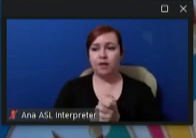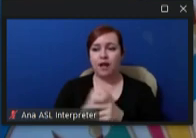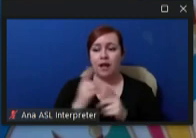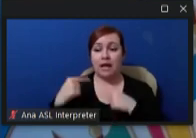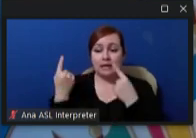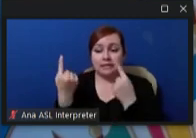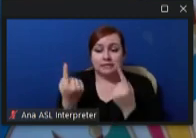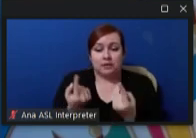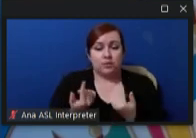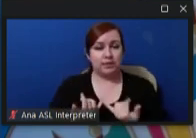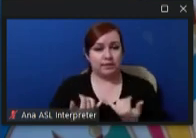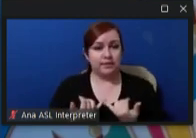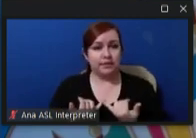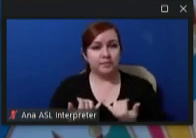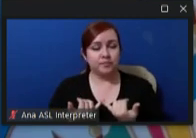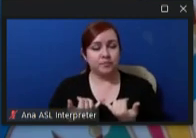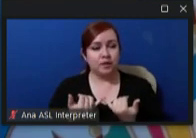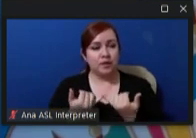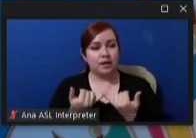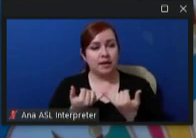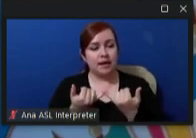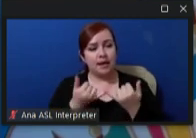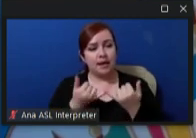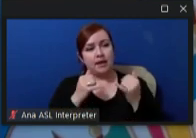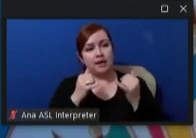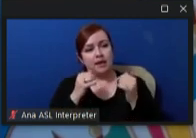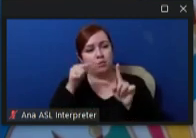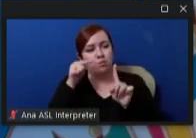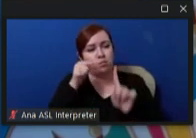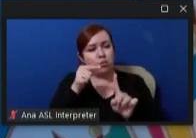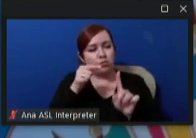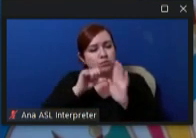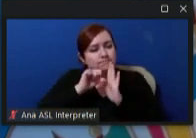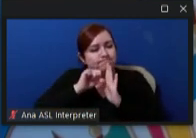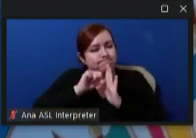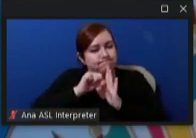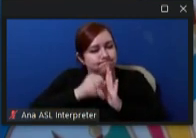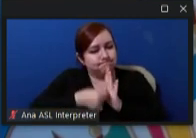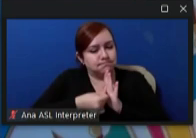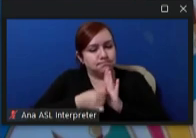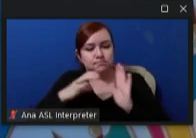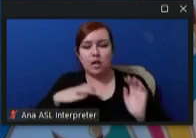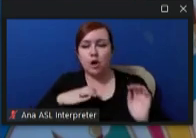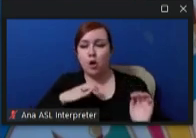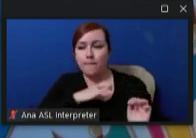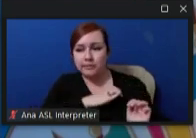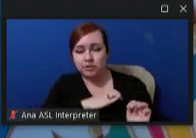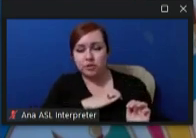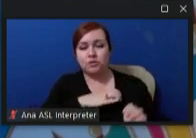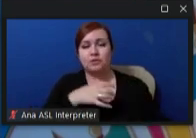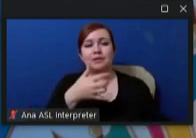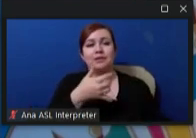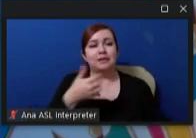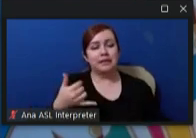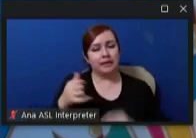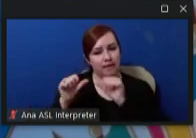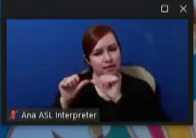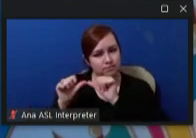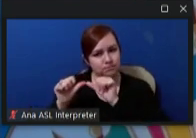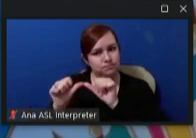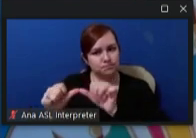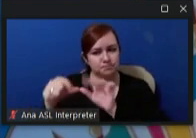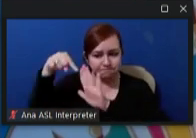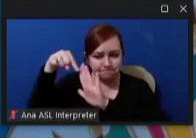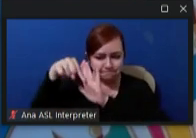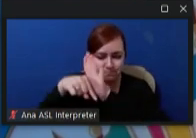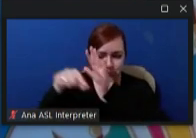punto que se ha enfocado la comisión y que va a continuar profundizando tiene que